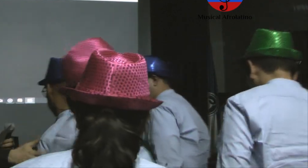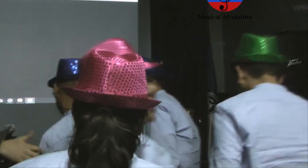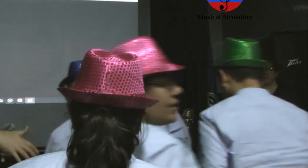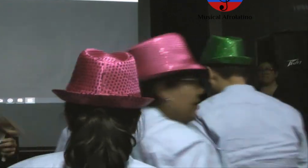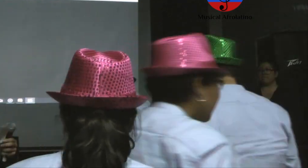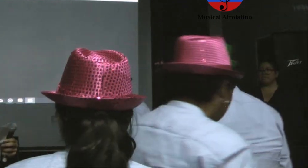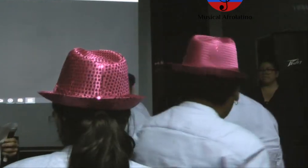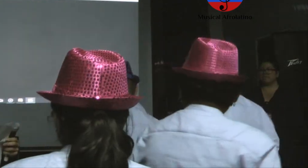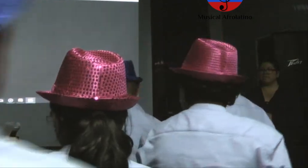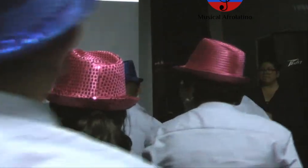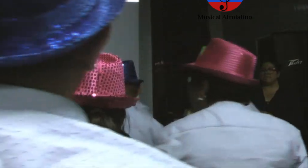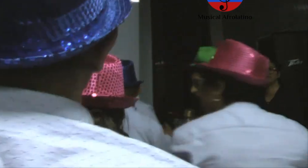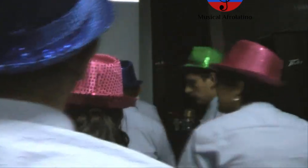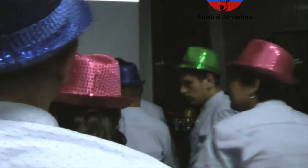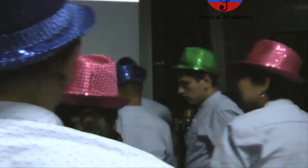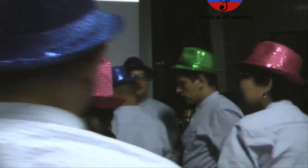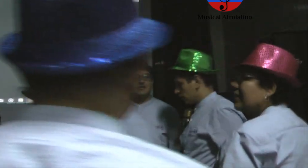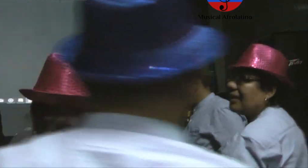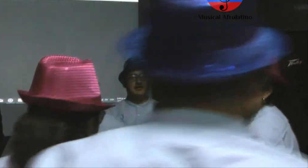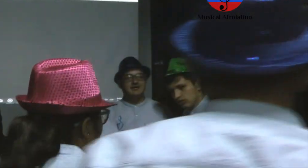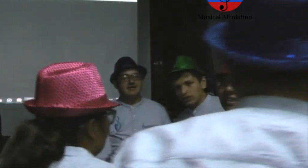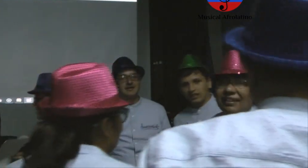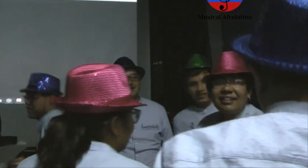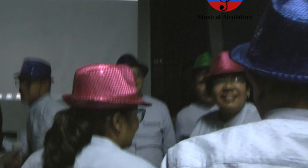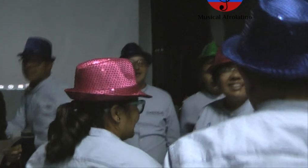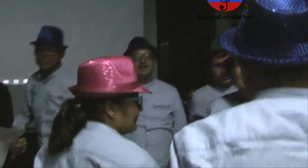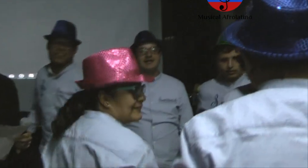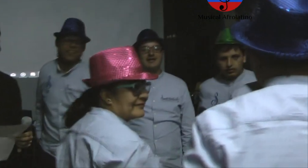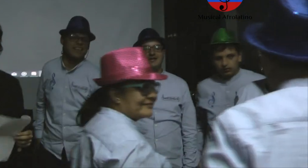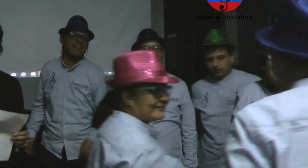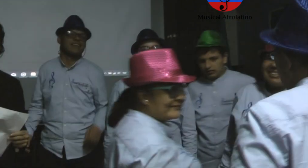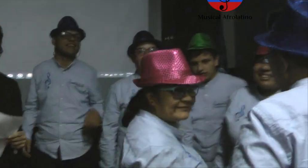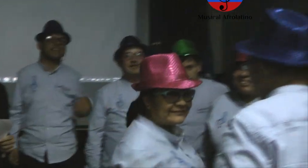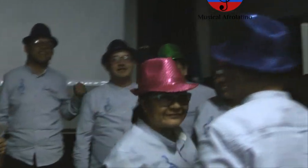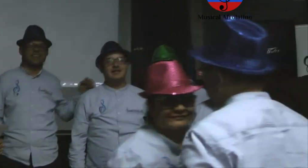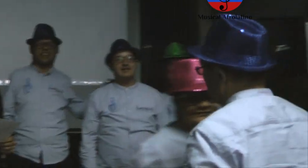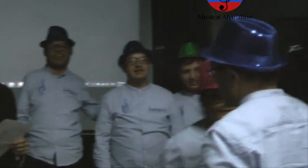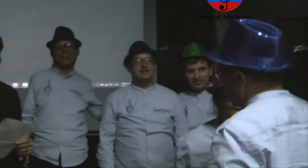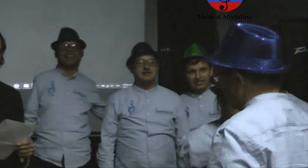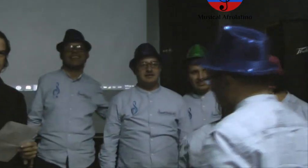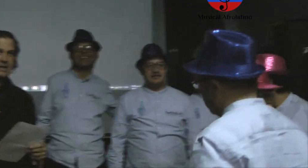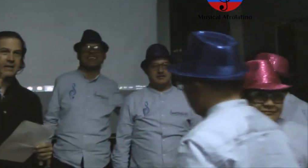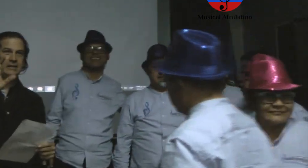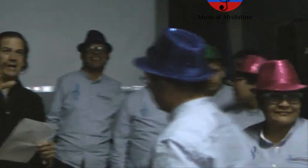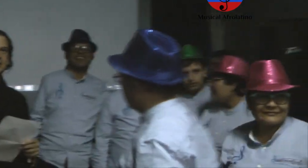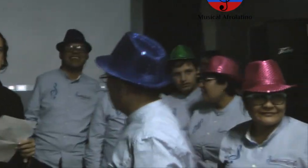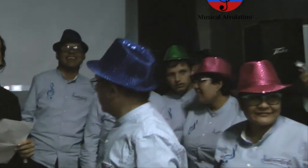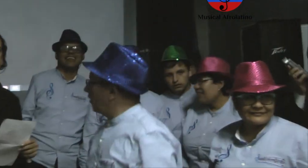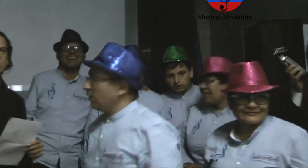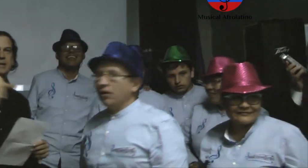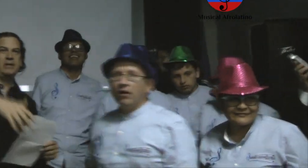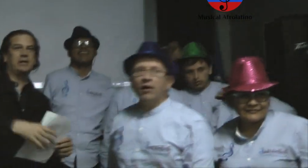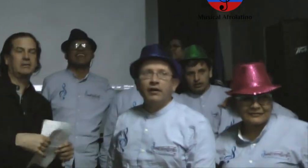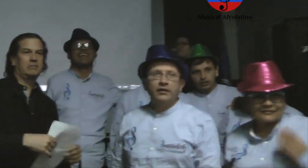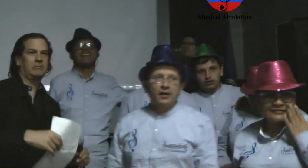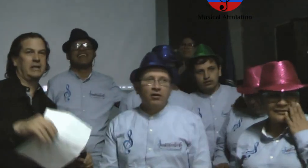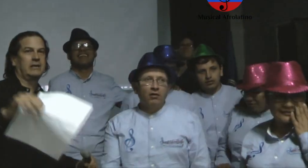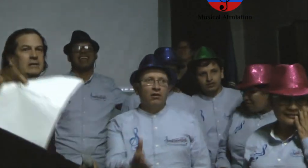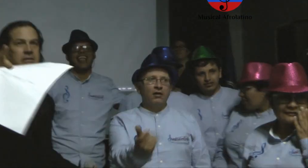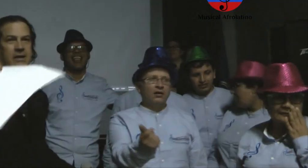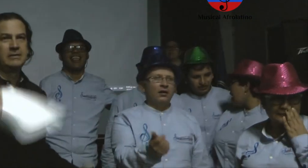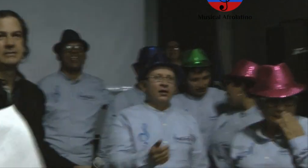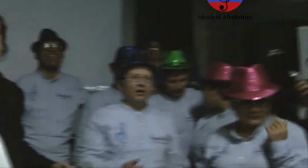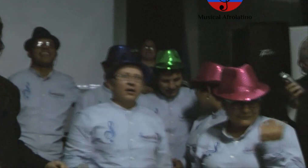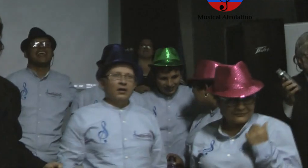Bueno, vengan, miren para allá, lo están viendo en el mundo. Venga, Dieguito, venga. Venga, venga, ya, Dieguito, venga, venga.